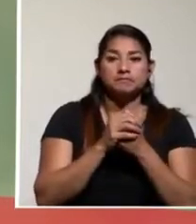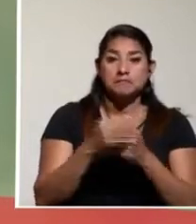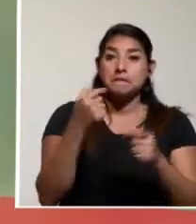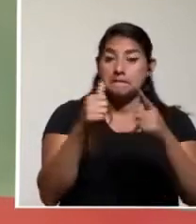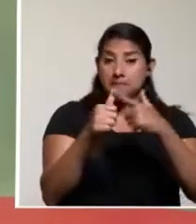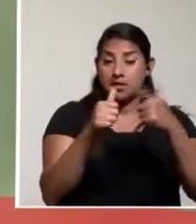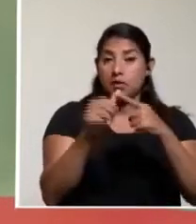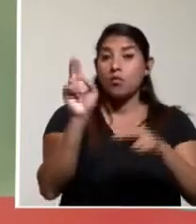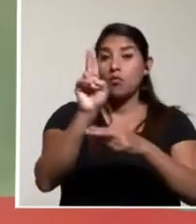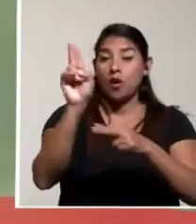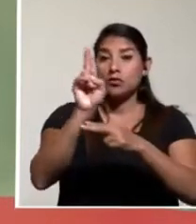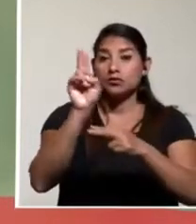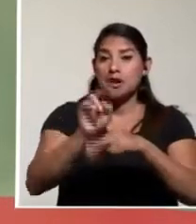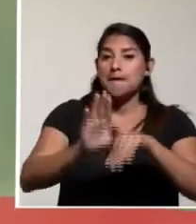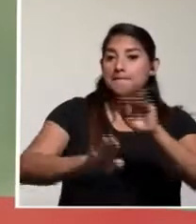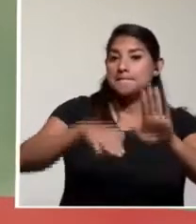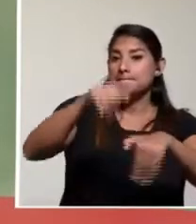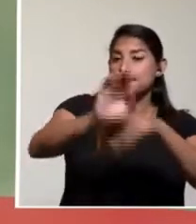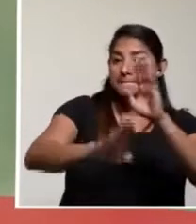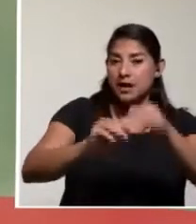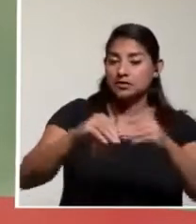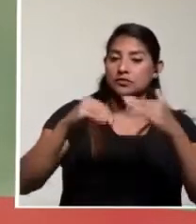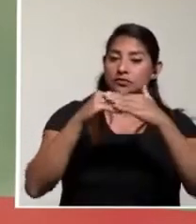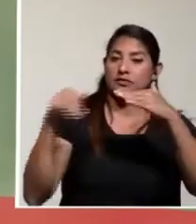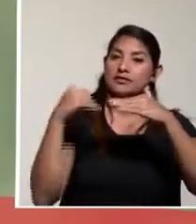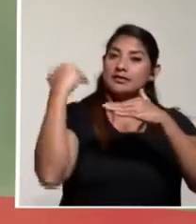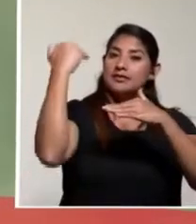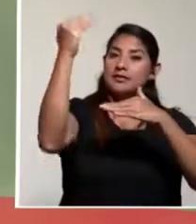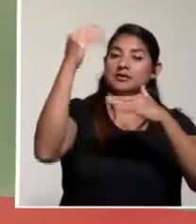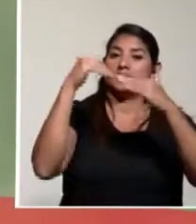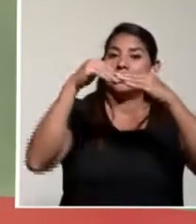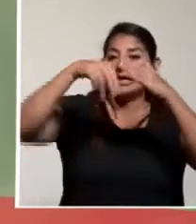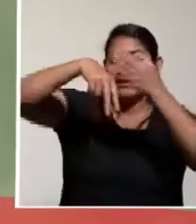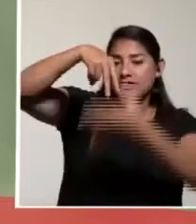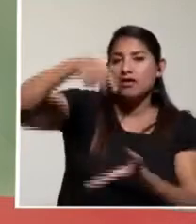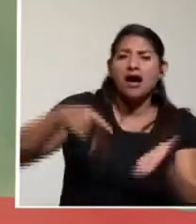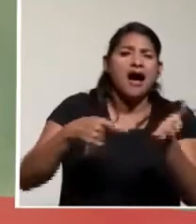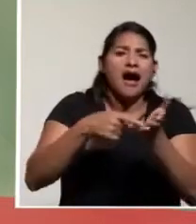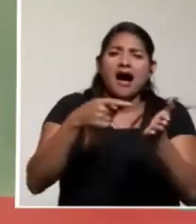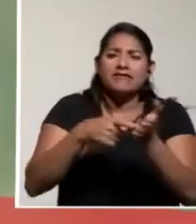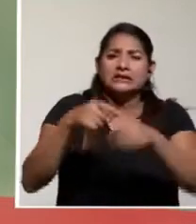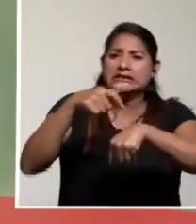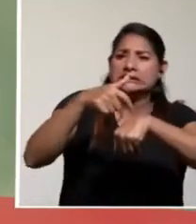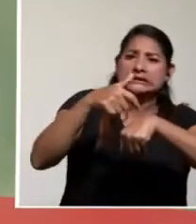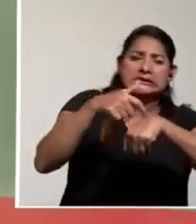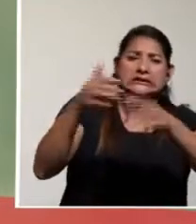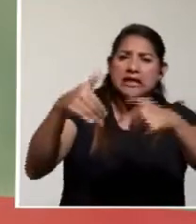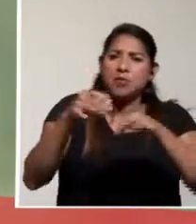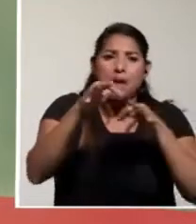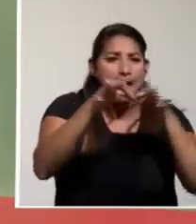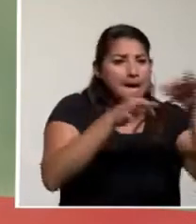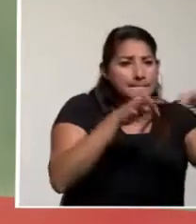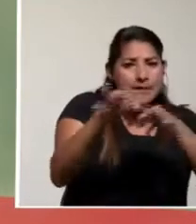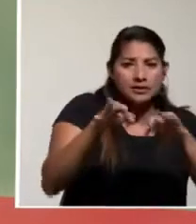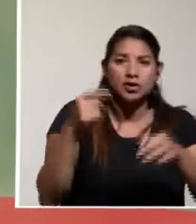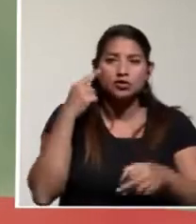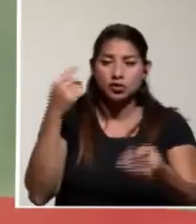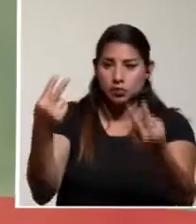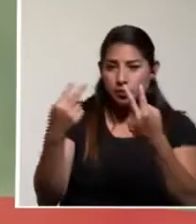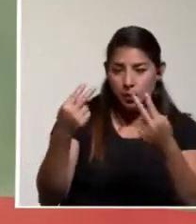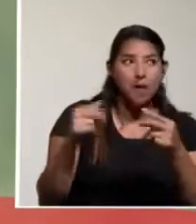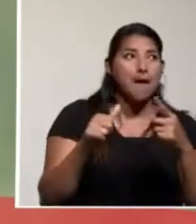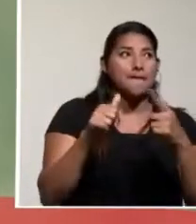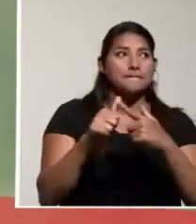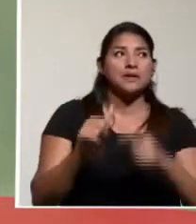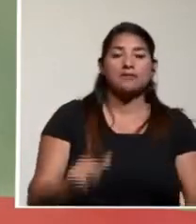Combinamos. Para recordar los pasos. Y vamos a trabajar superiores e inferiores, pero a veces no me da tiempo a explicar en el momento, así que sigan mis pistas.